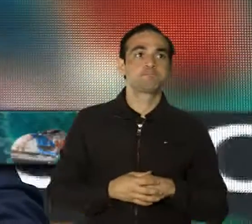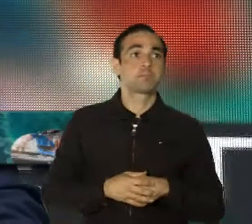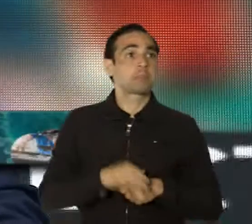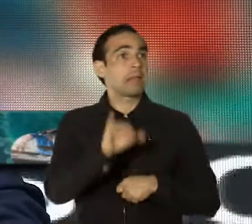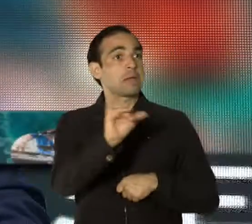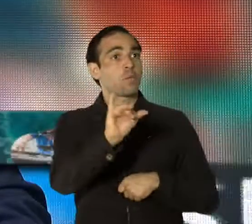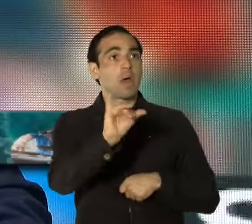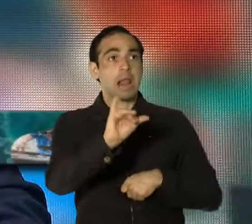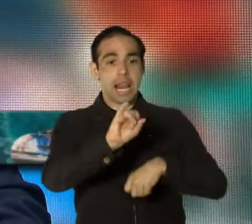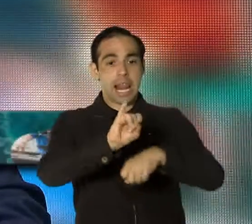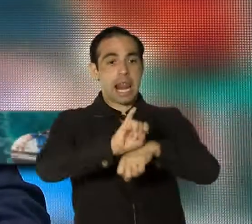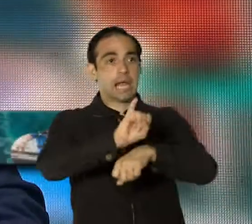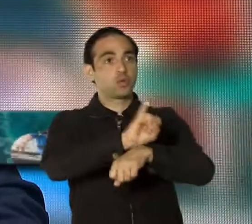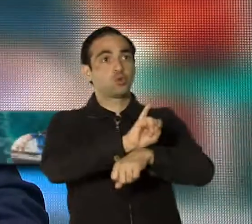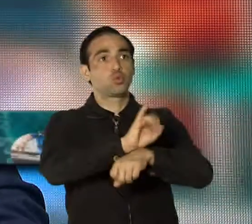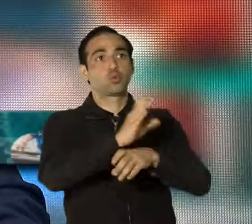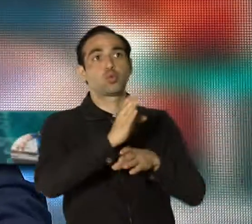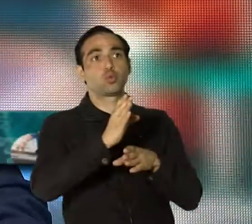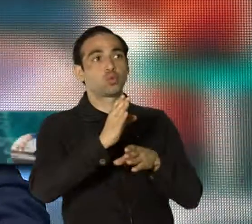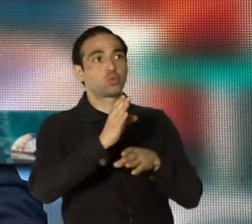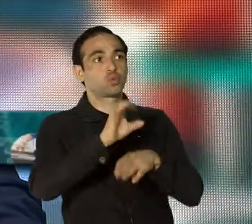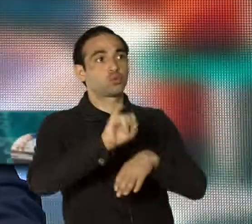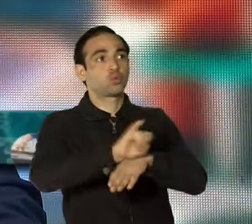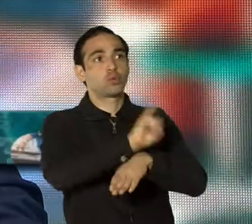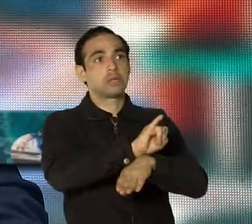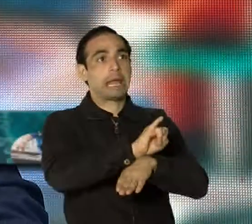industria como tal de la construcción en Puerto Rico.